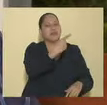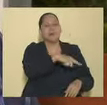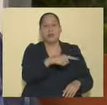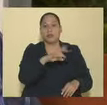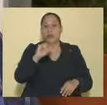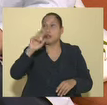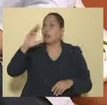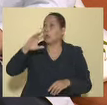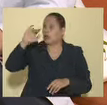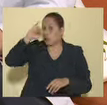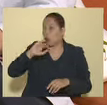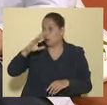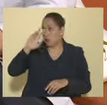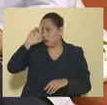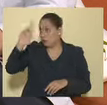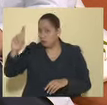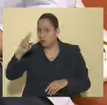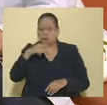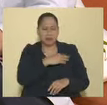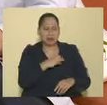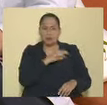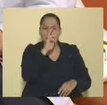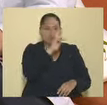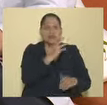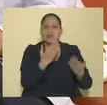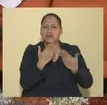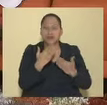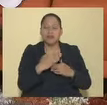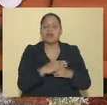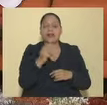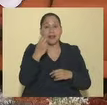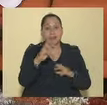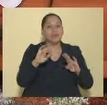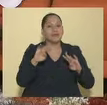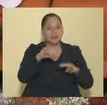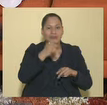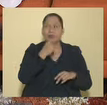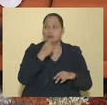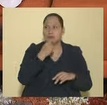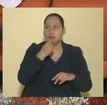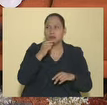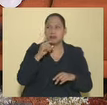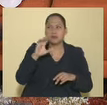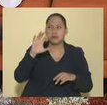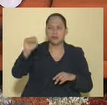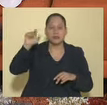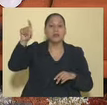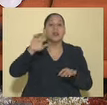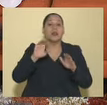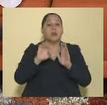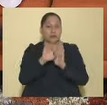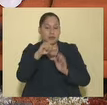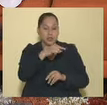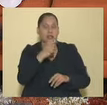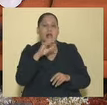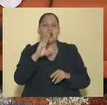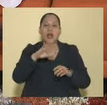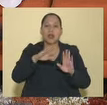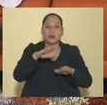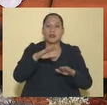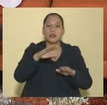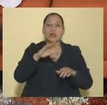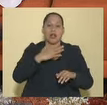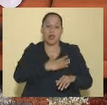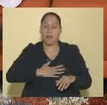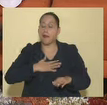veces al jefe que a un hijo? Y entonces, abusado aquí, es porque, verdad eso. Claro, tratas con más delicadeza a lo mejor al hijo, al